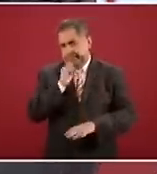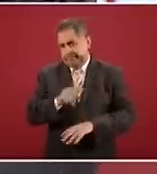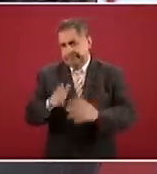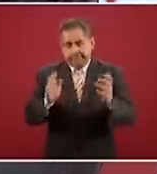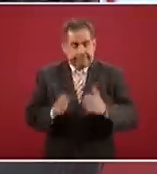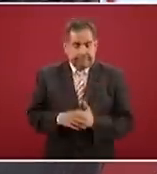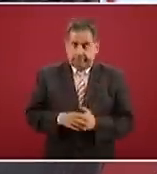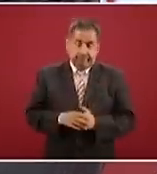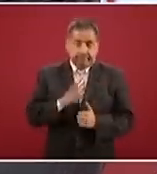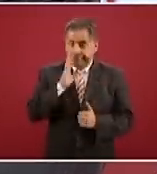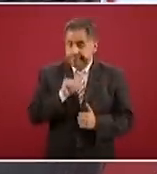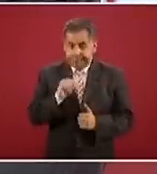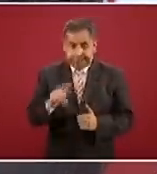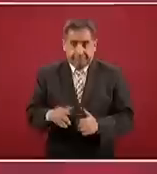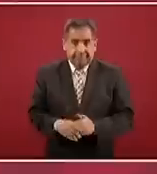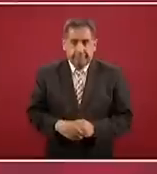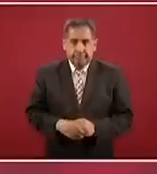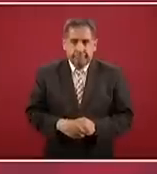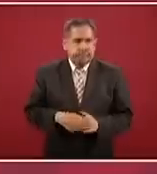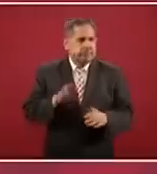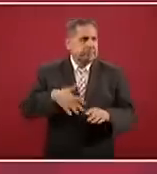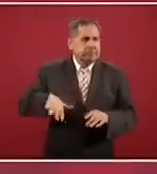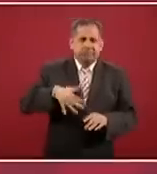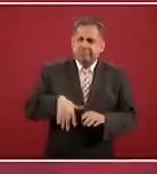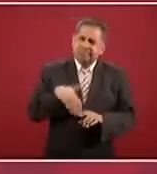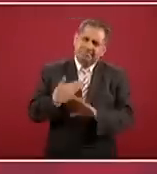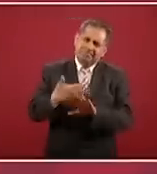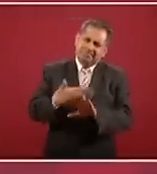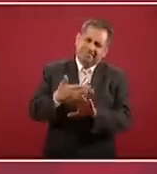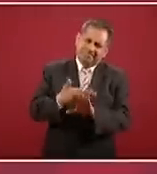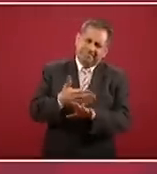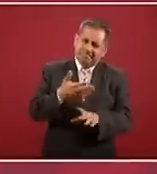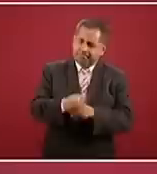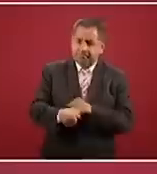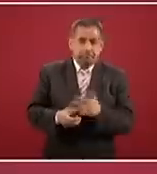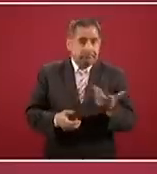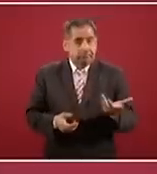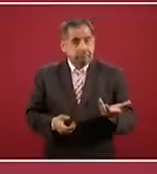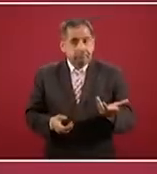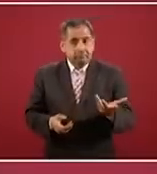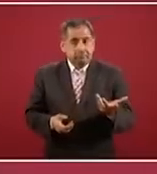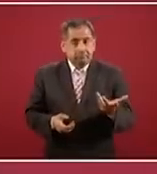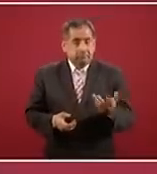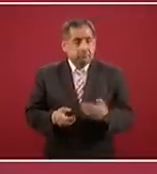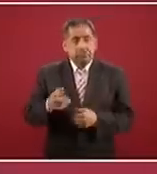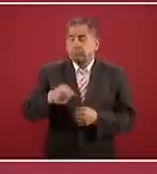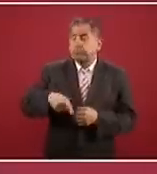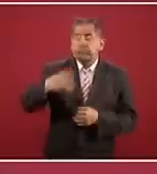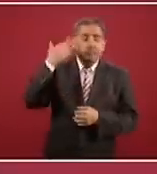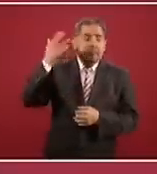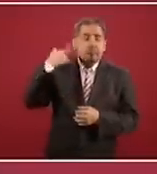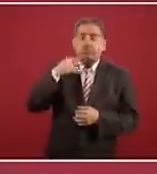muy mal, los persiguieron. Era un tema vedado.